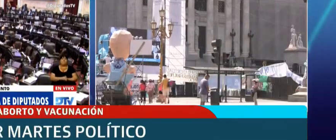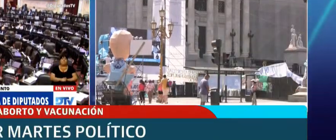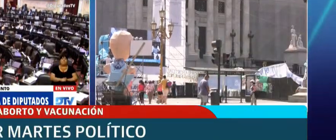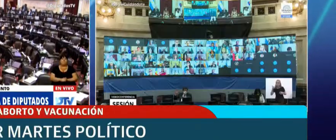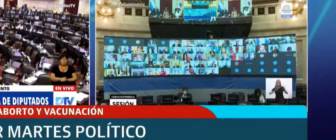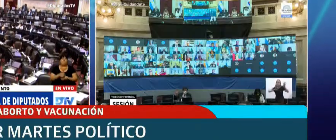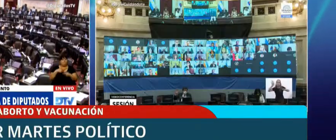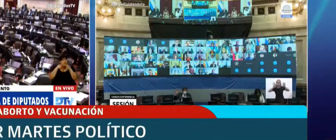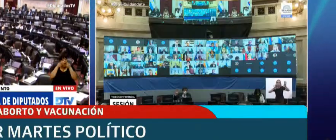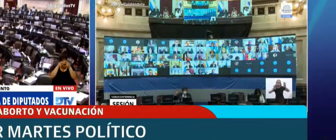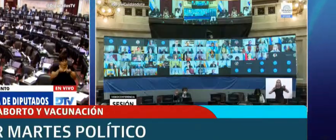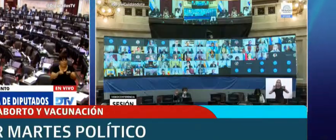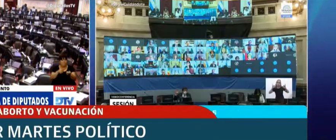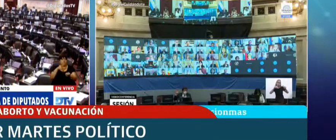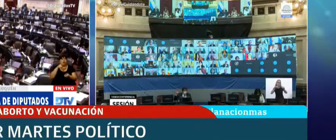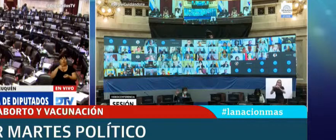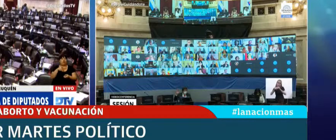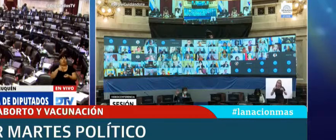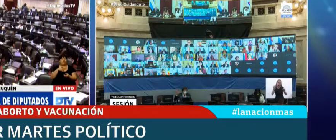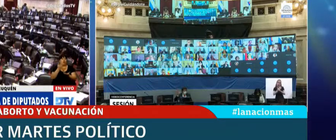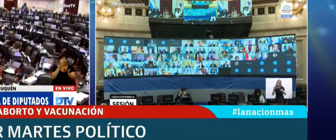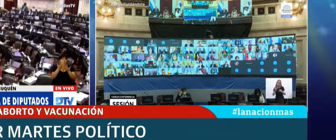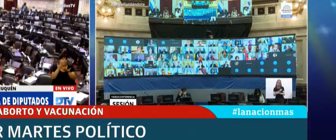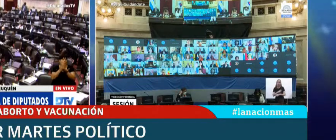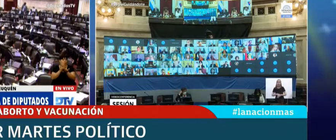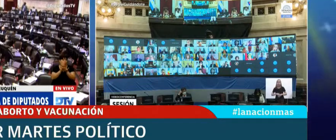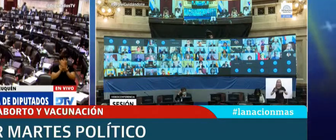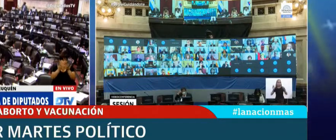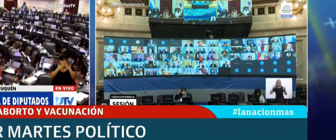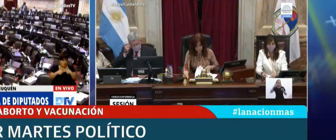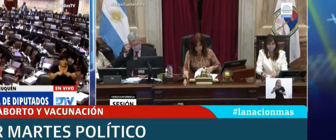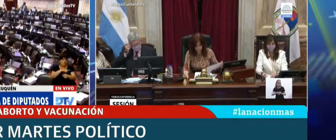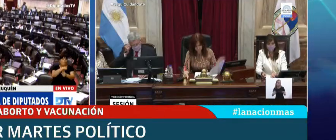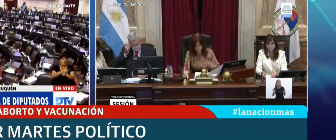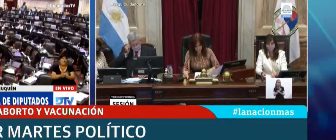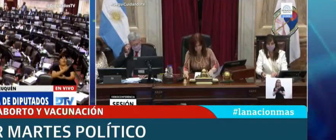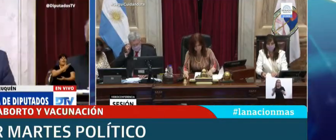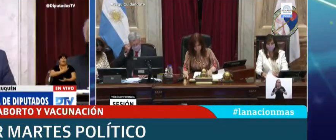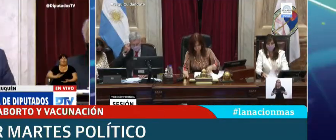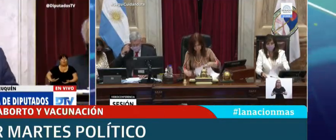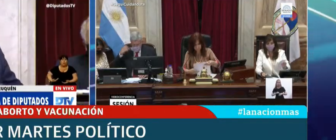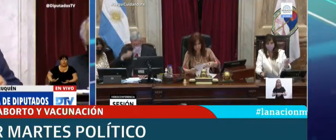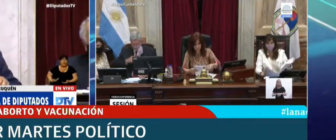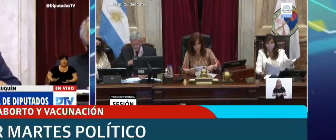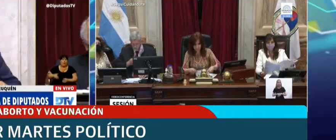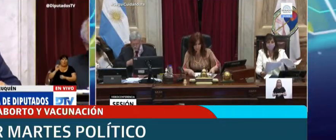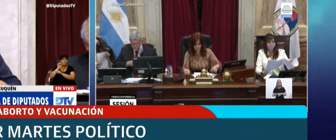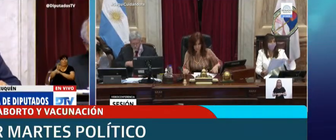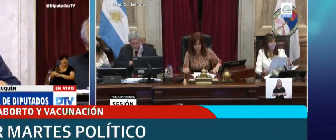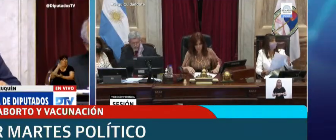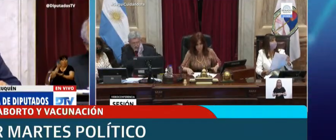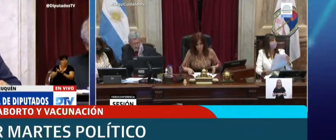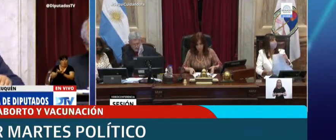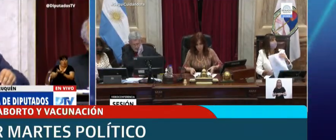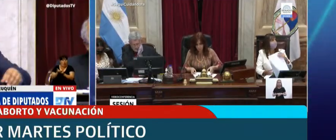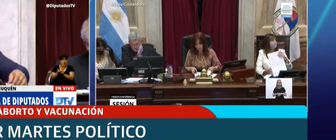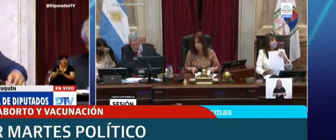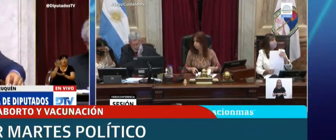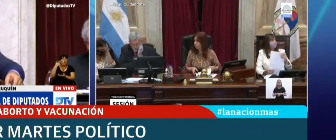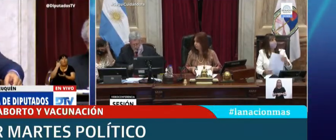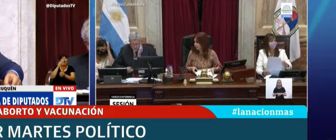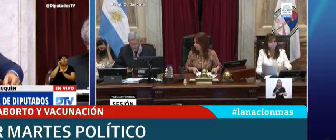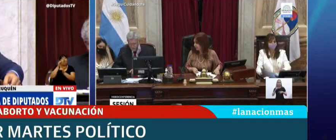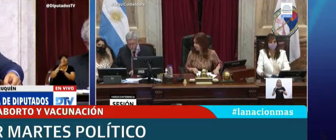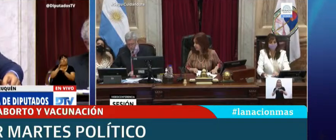de alguna manera exitoso con alguna noticia positiva lo vamos a analizar con jorge liotti esto editor de política del diario de la nación con una